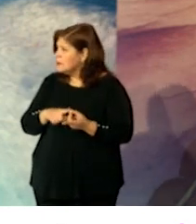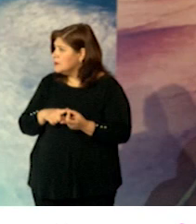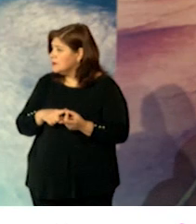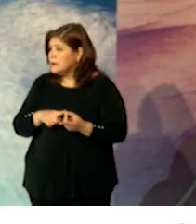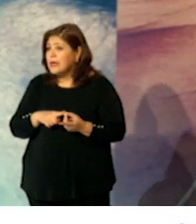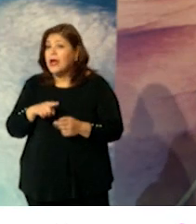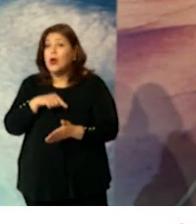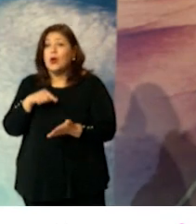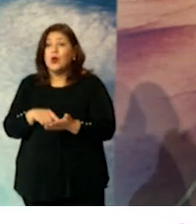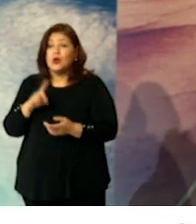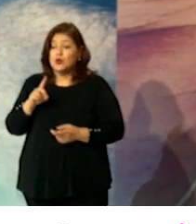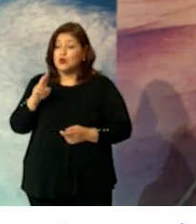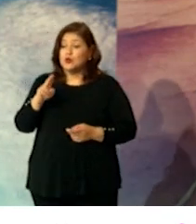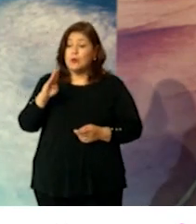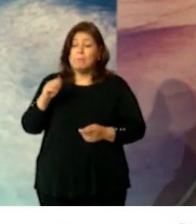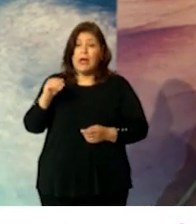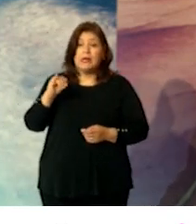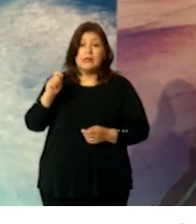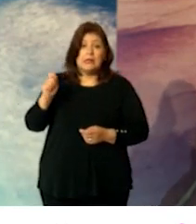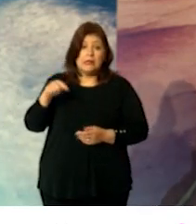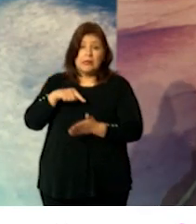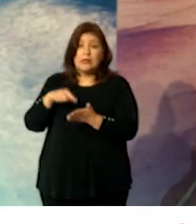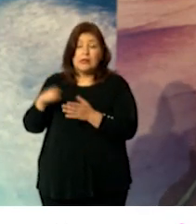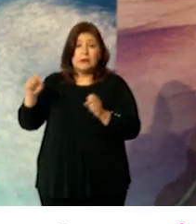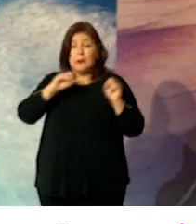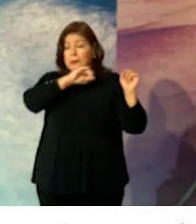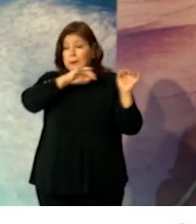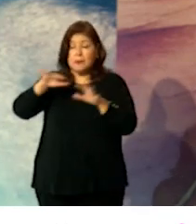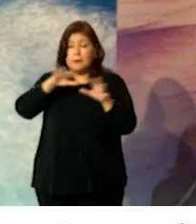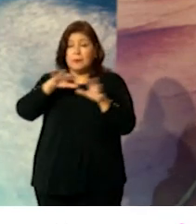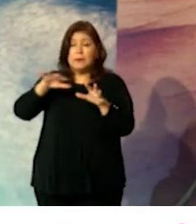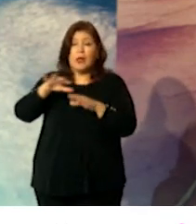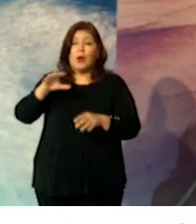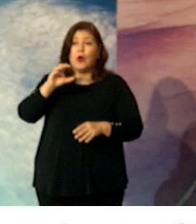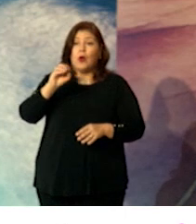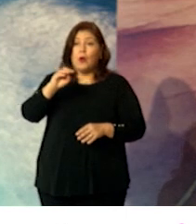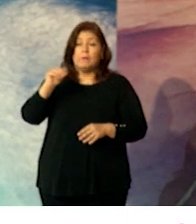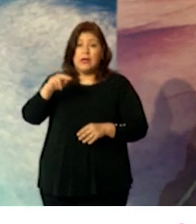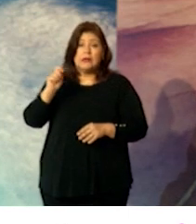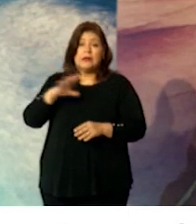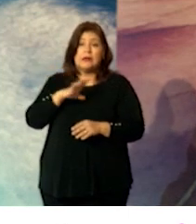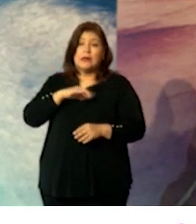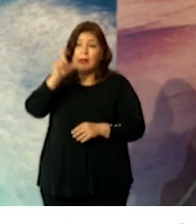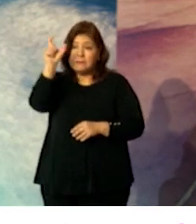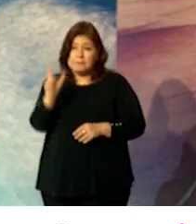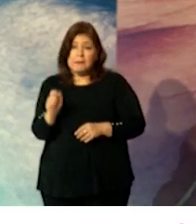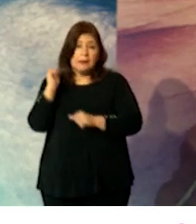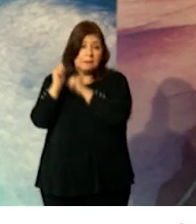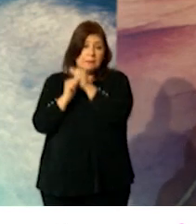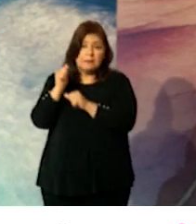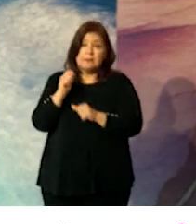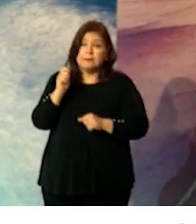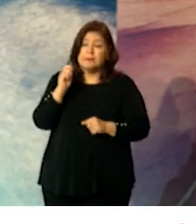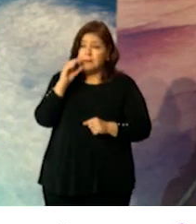fue en Dubái, y que esa tormenta llegó a Omán, y uno dice, miércoles, en la península arábica,